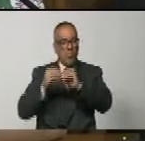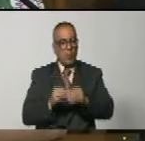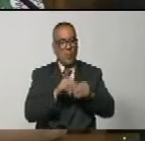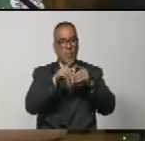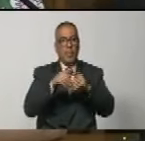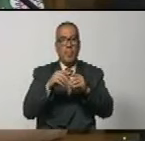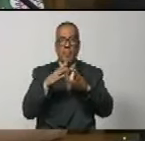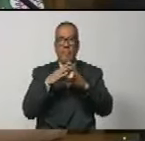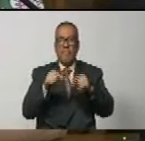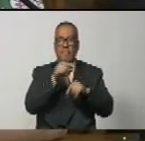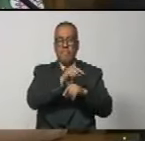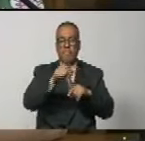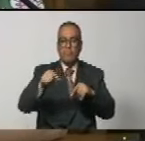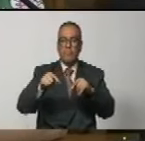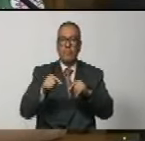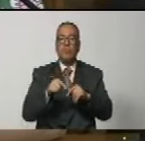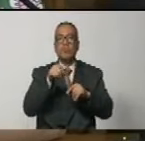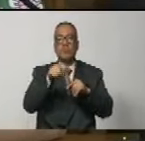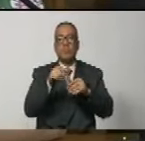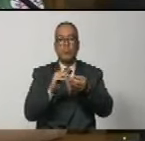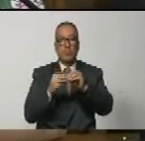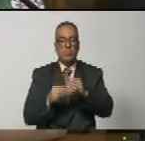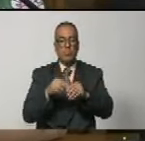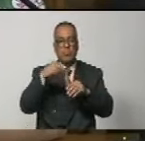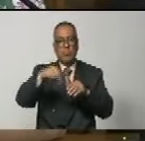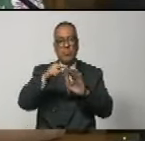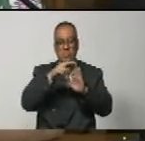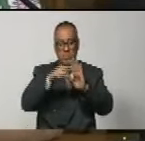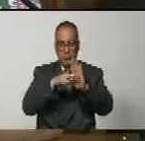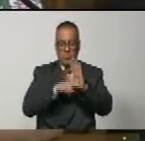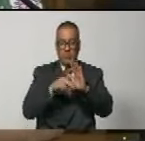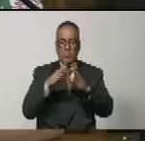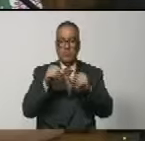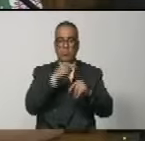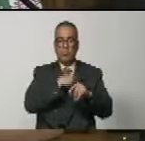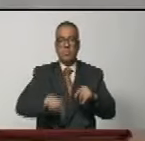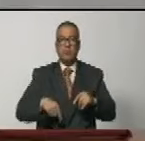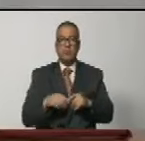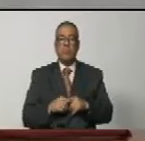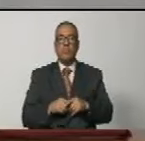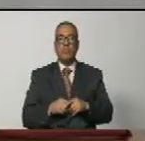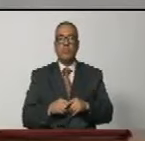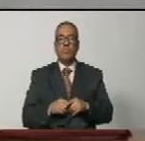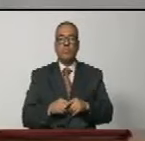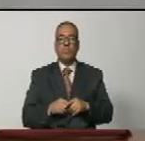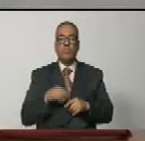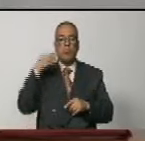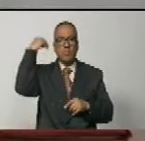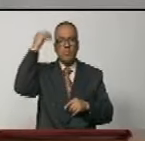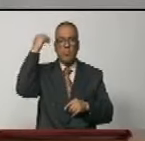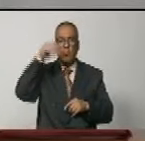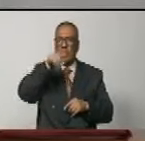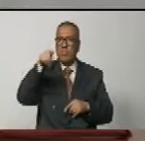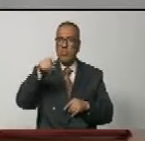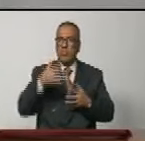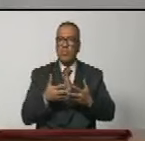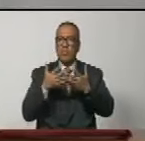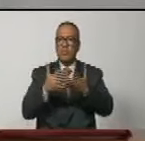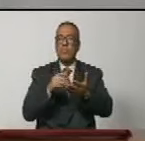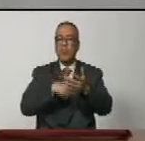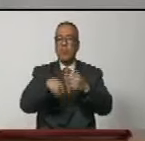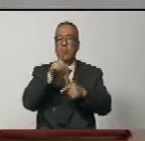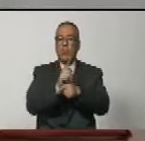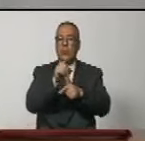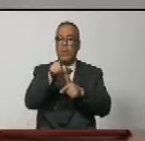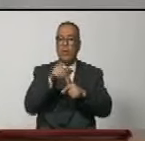a las disposiciones de este instrumento normativo. Es todo, ciudadano presidente. En consideración la disposición transitoria